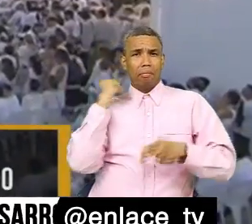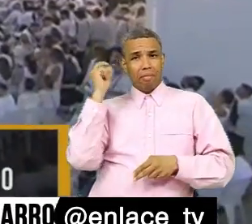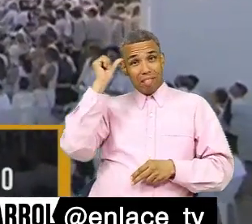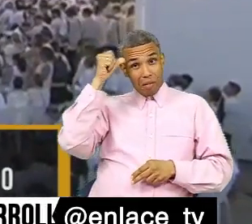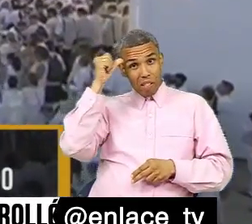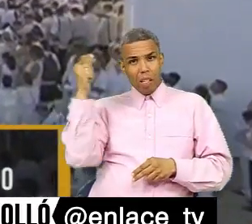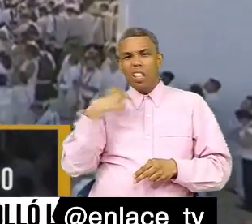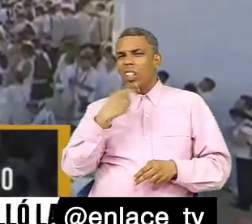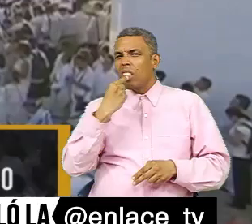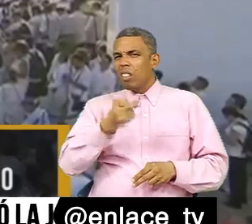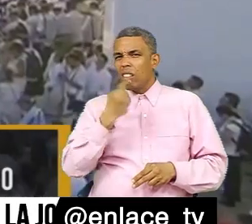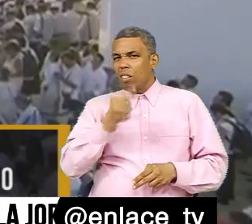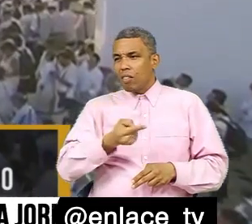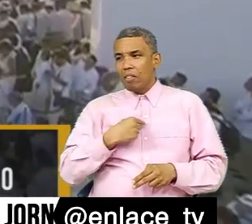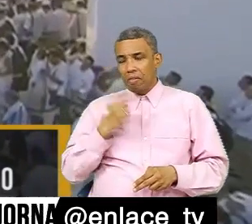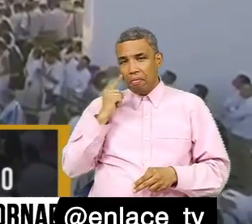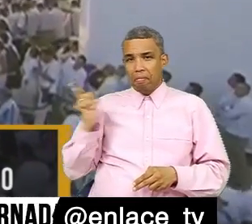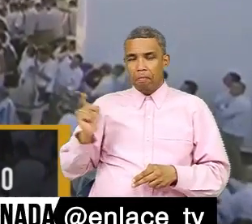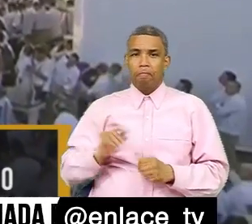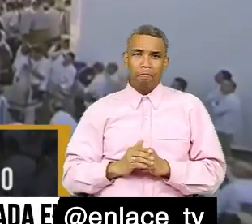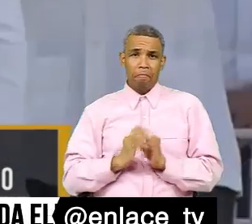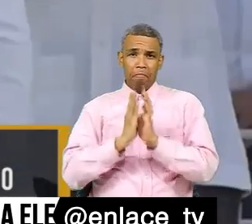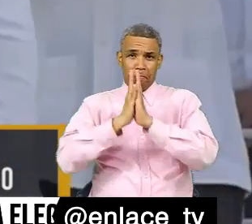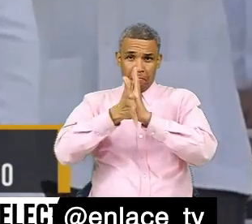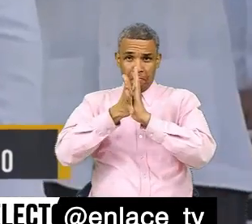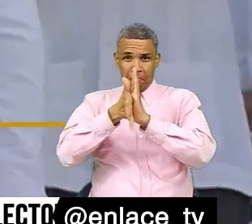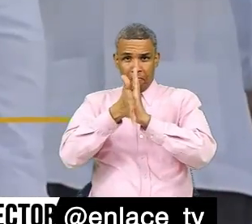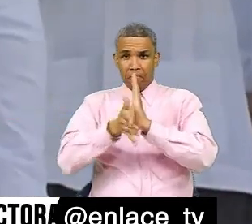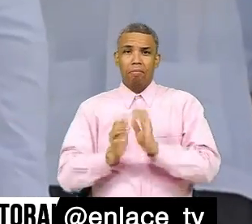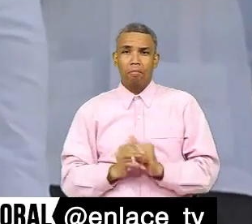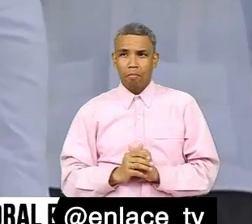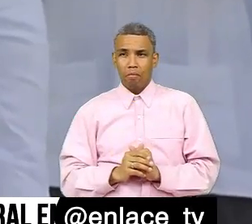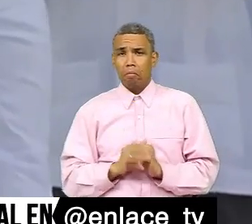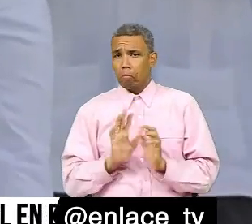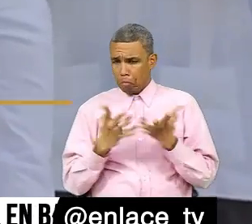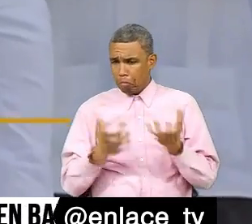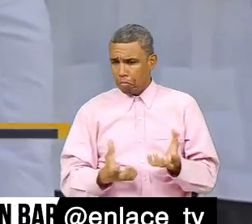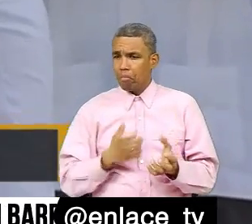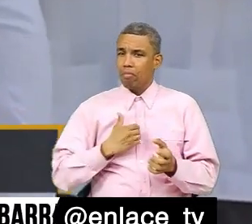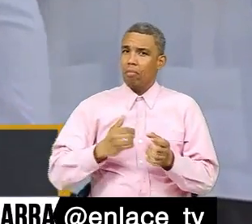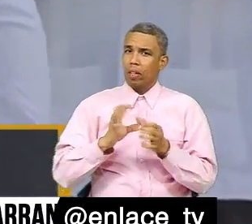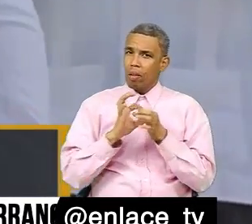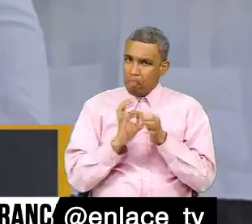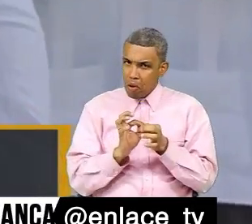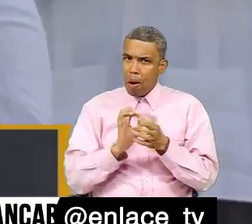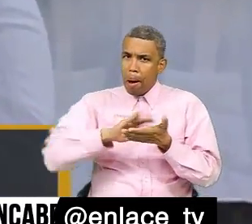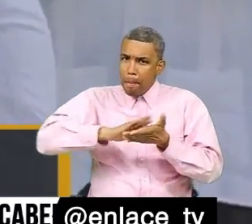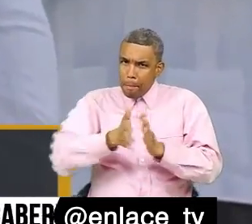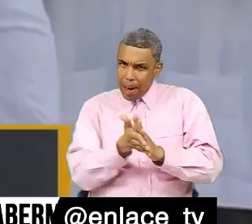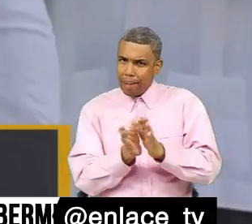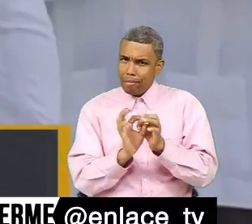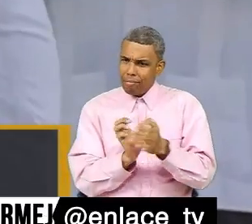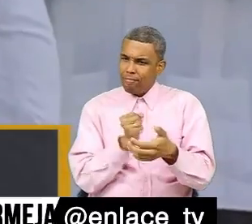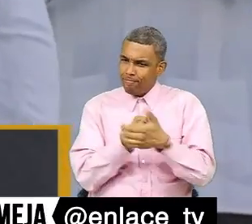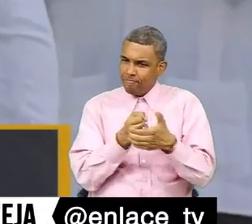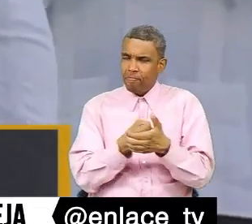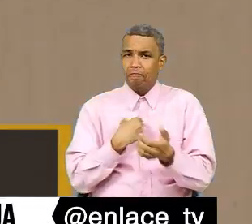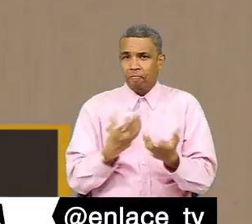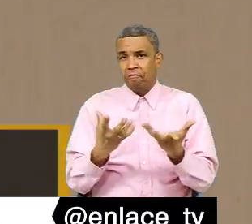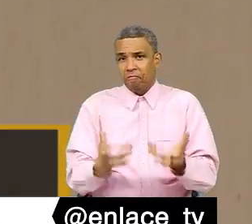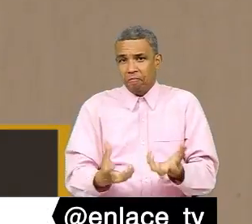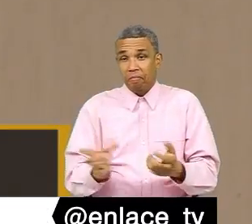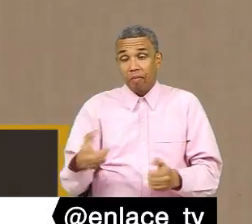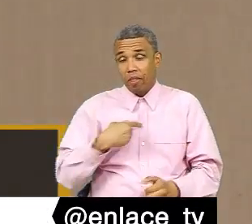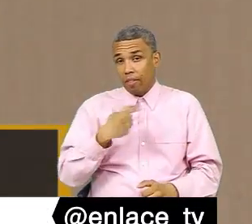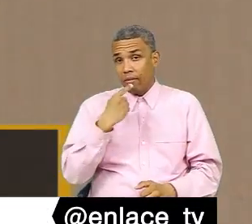de su vocero Rodrigo Londoño, alias Timochenko, ha expresado su voluntad de paz a pesar de los resultados del plebiscito que negó los acuerdos suscritos